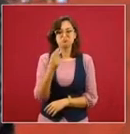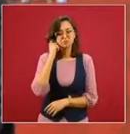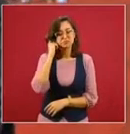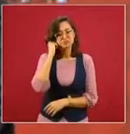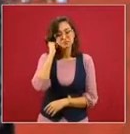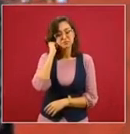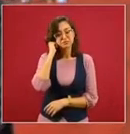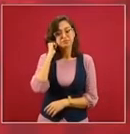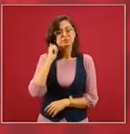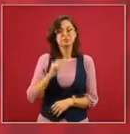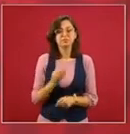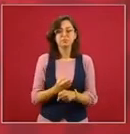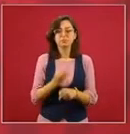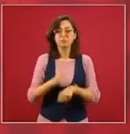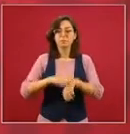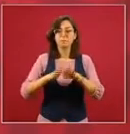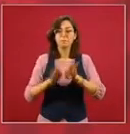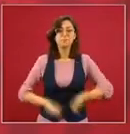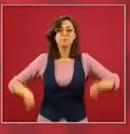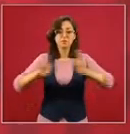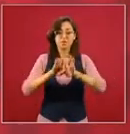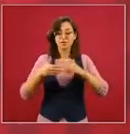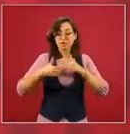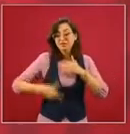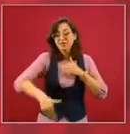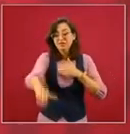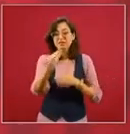Ahora lo más importante es que nosotros actuemos